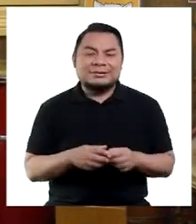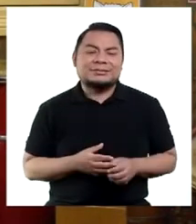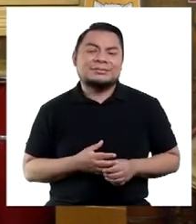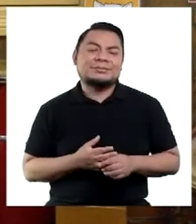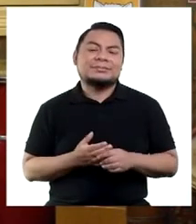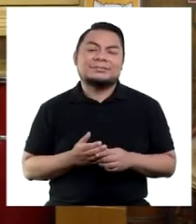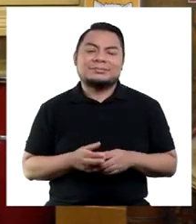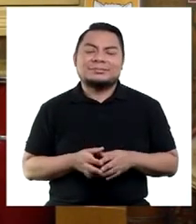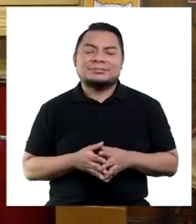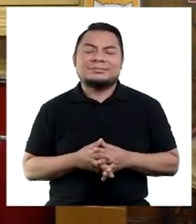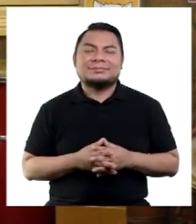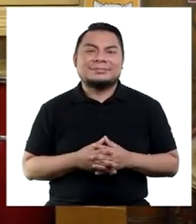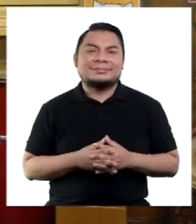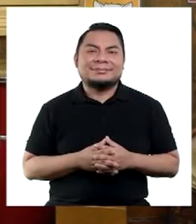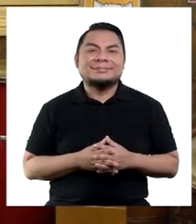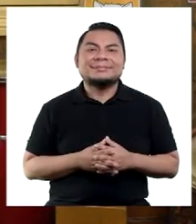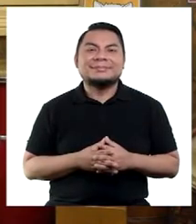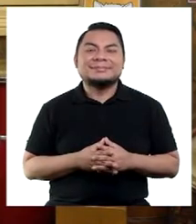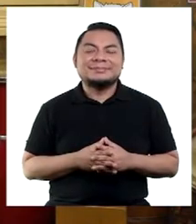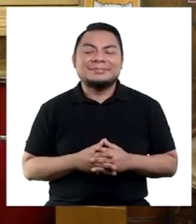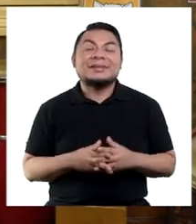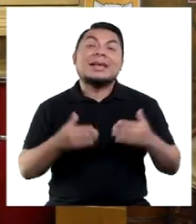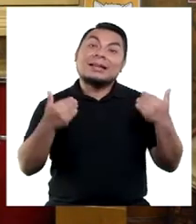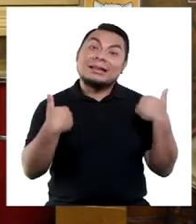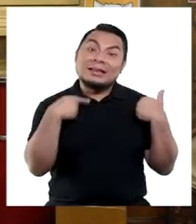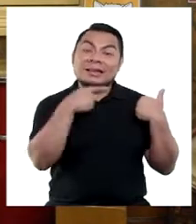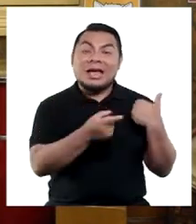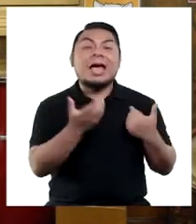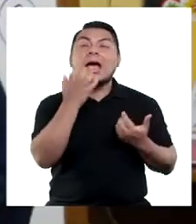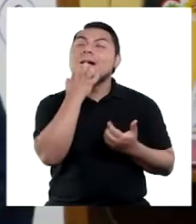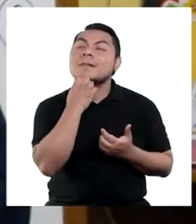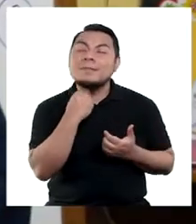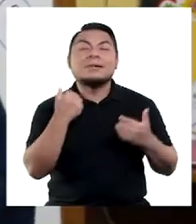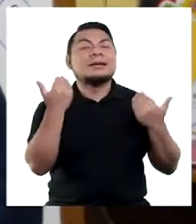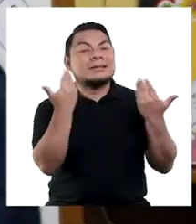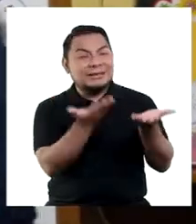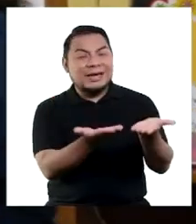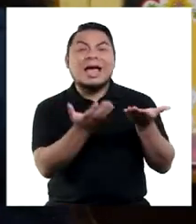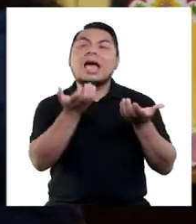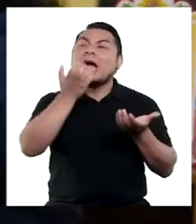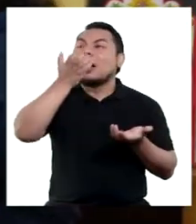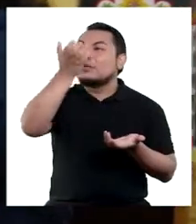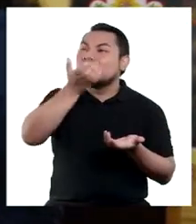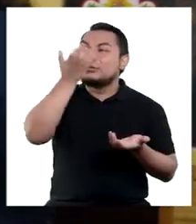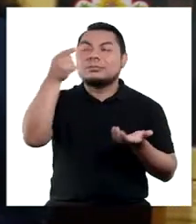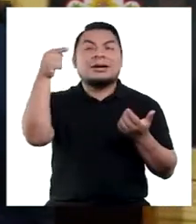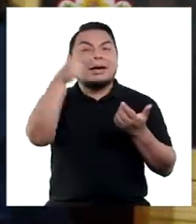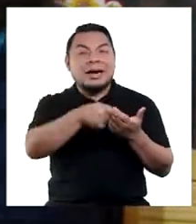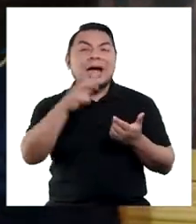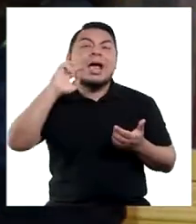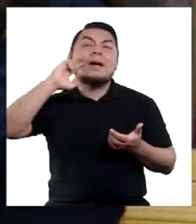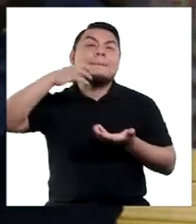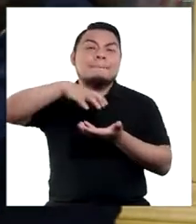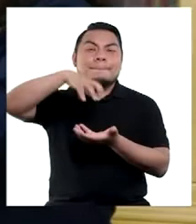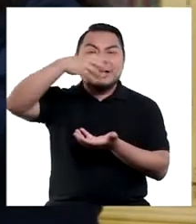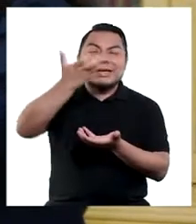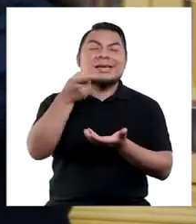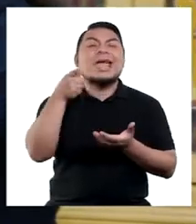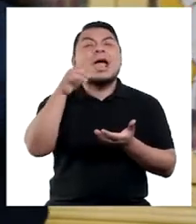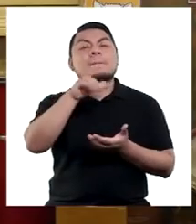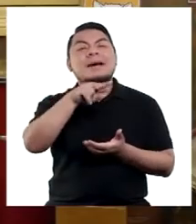también ah tengo mangos y manzanas